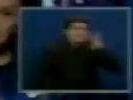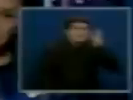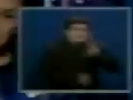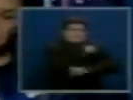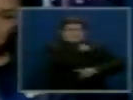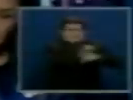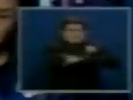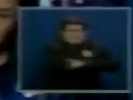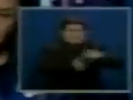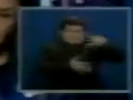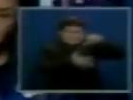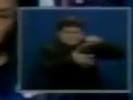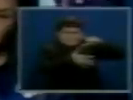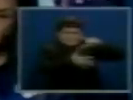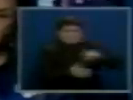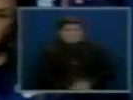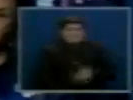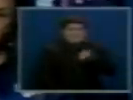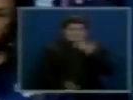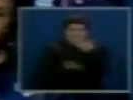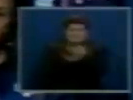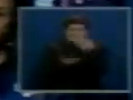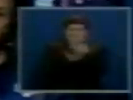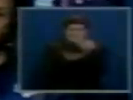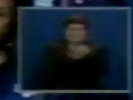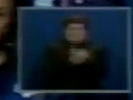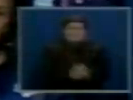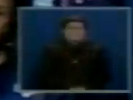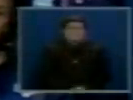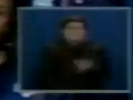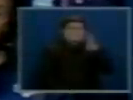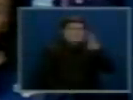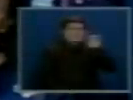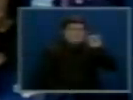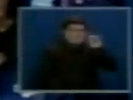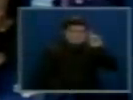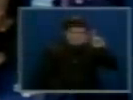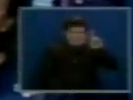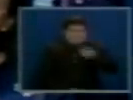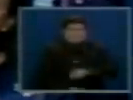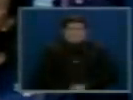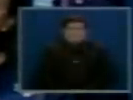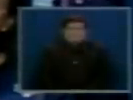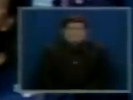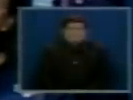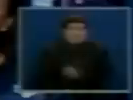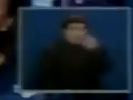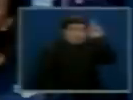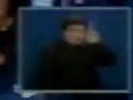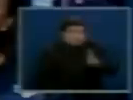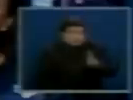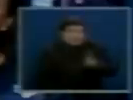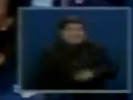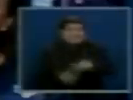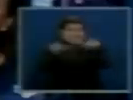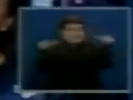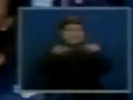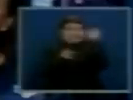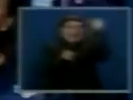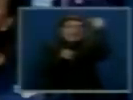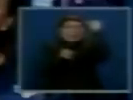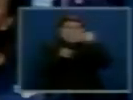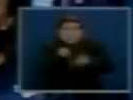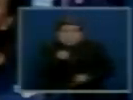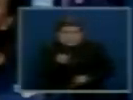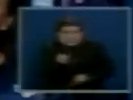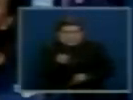países latinoamericanos que reciben financiamiento del Banco Interamericano de Desarrollo, Costa Rica ocupa el último